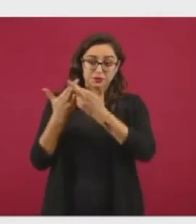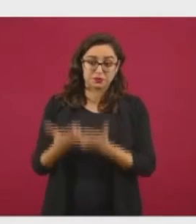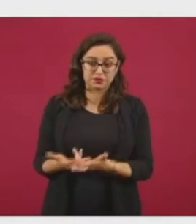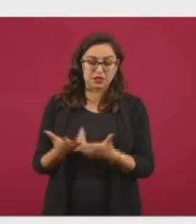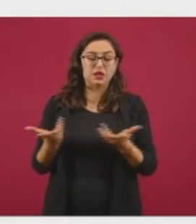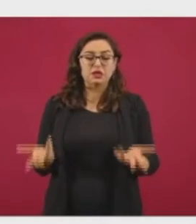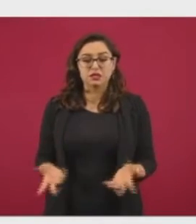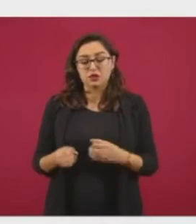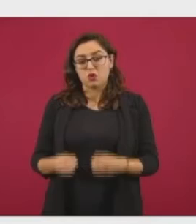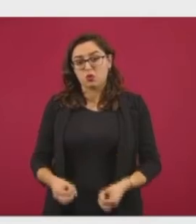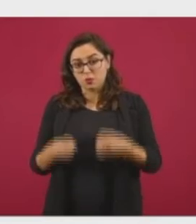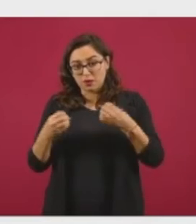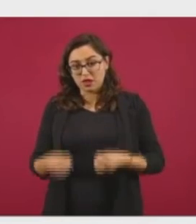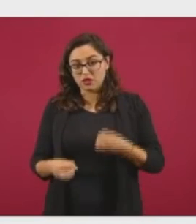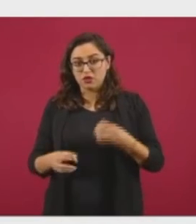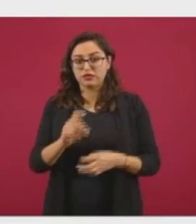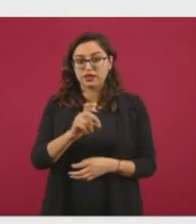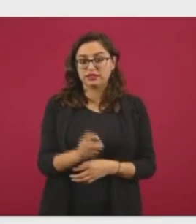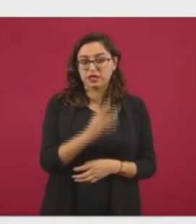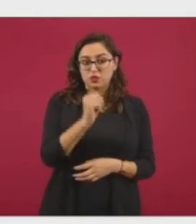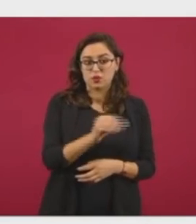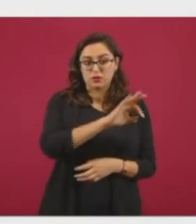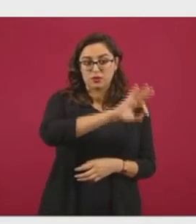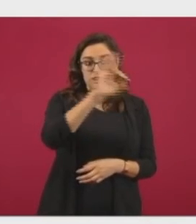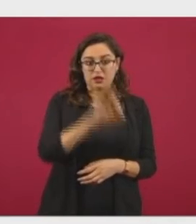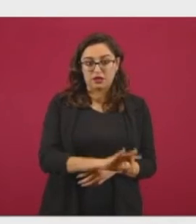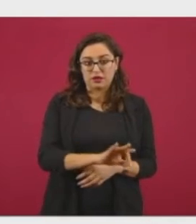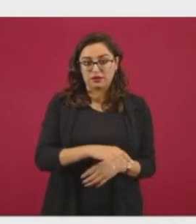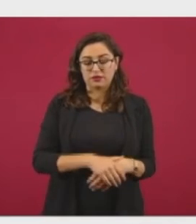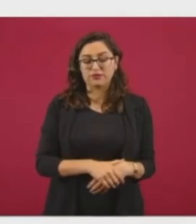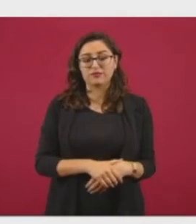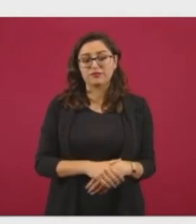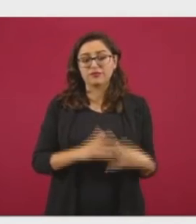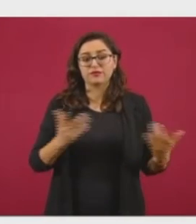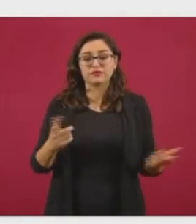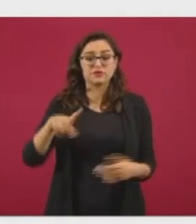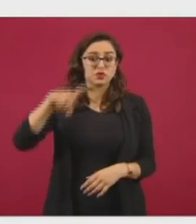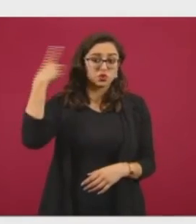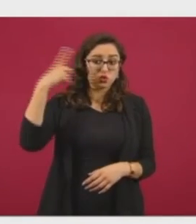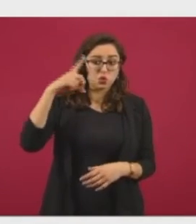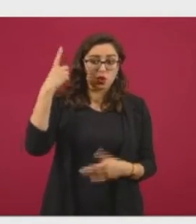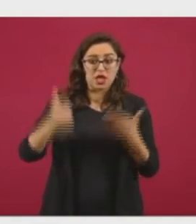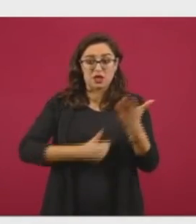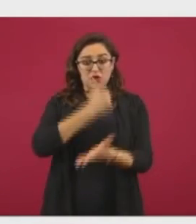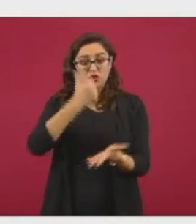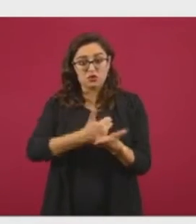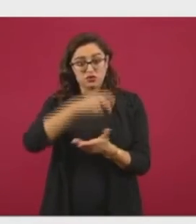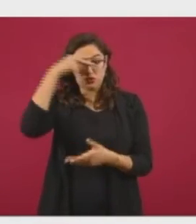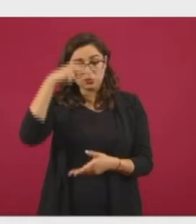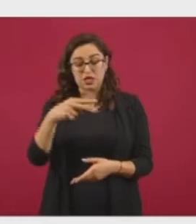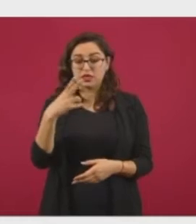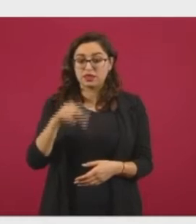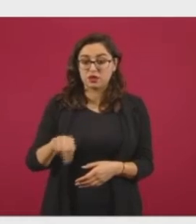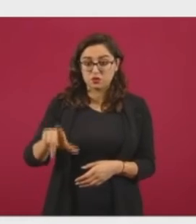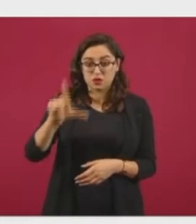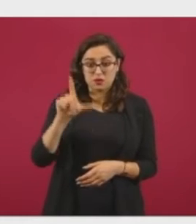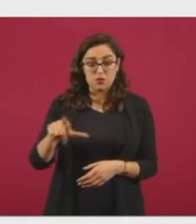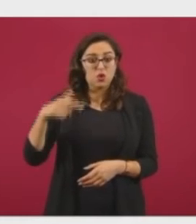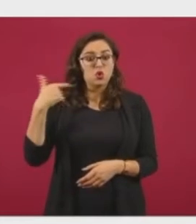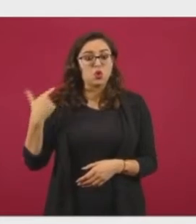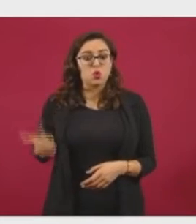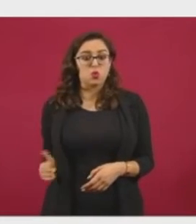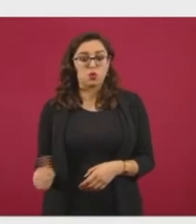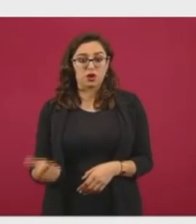ocupación 39%, encabezando la lista los estados de Durango, la Ciudad de México, Nuevo León, Guanajuato,